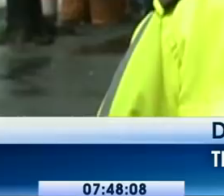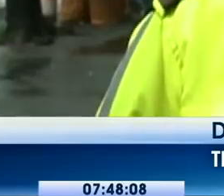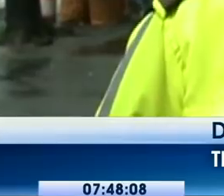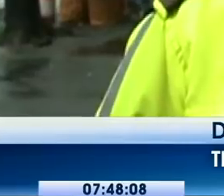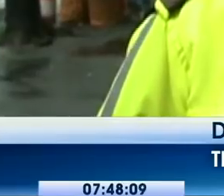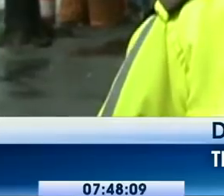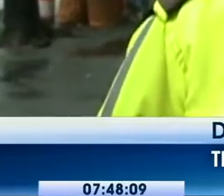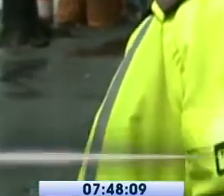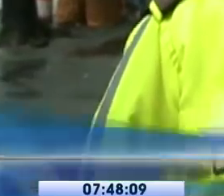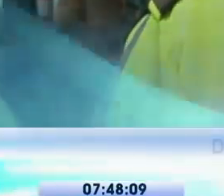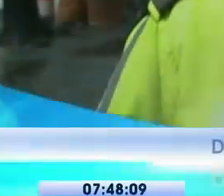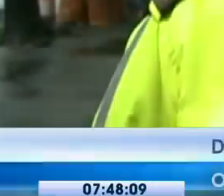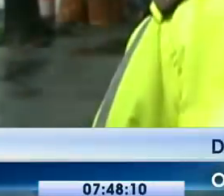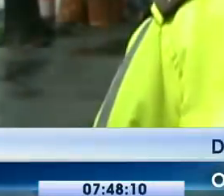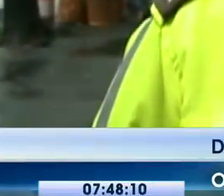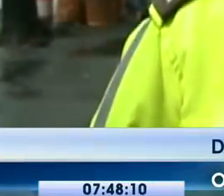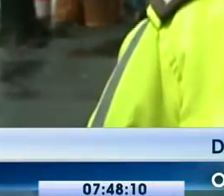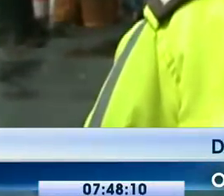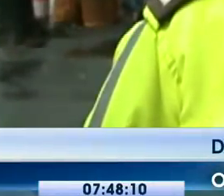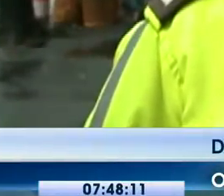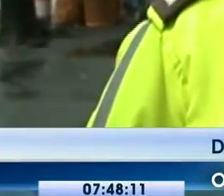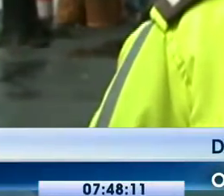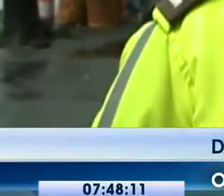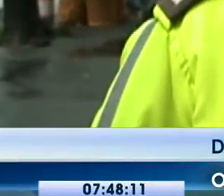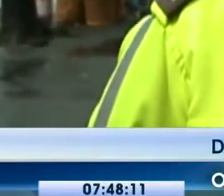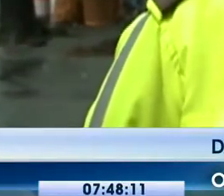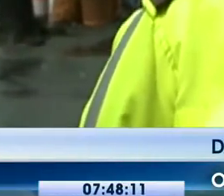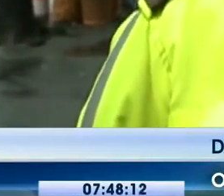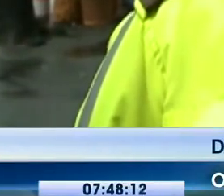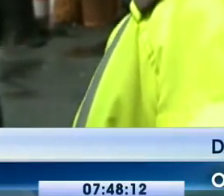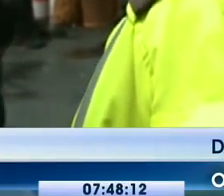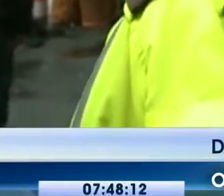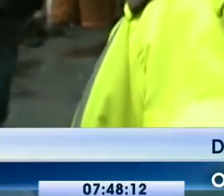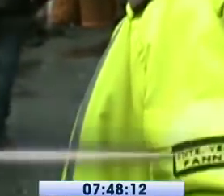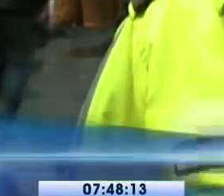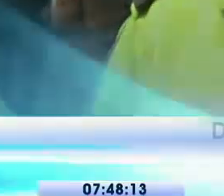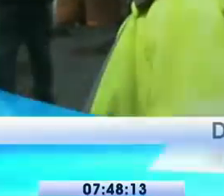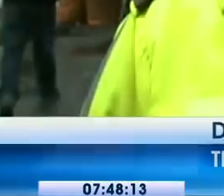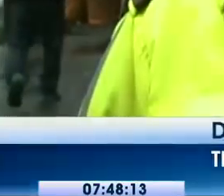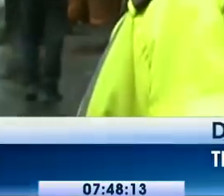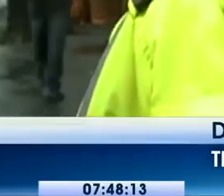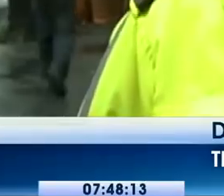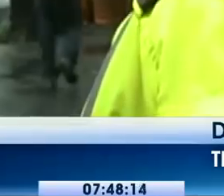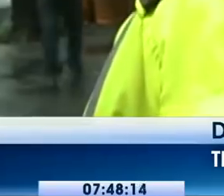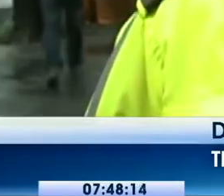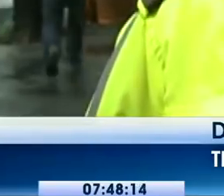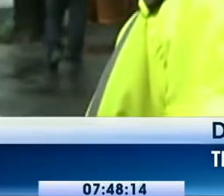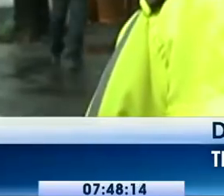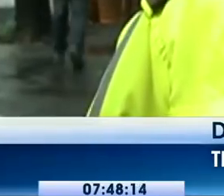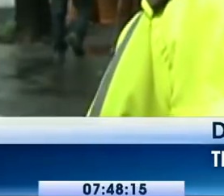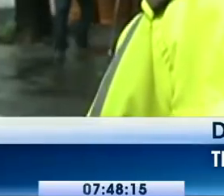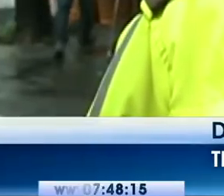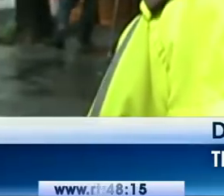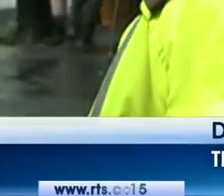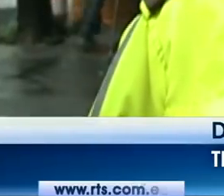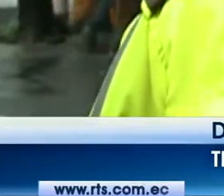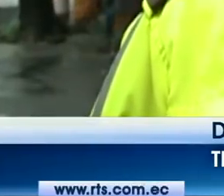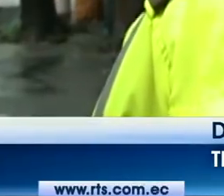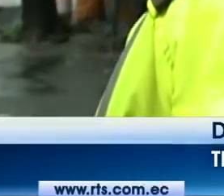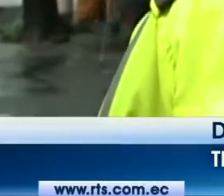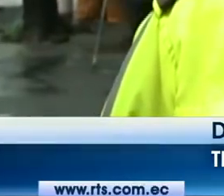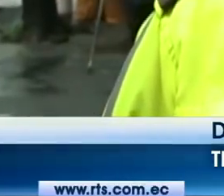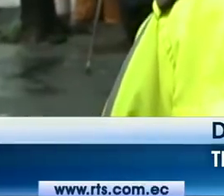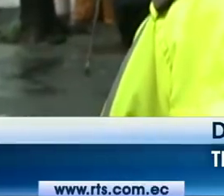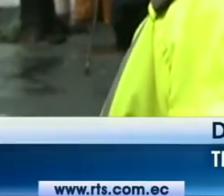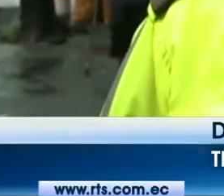estábamos pendientes del tipo de vehículo y de la placa para poder interceptarle. Las denuncias fueron de robo y asalto a mano armada